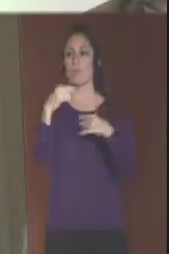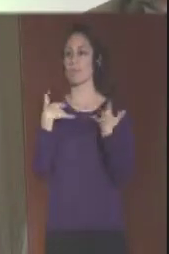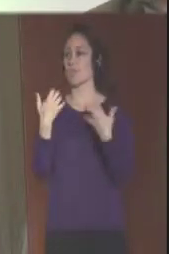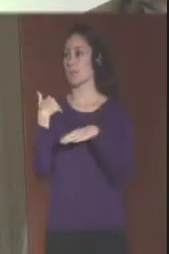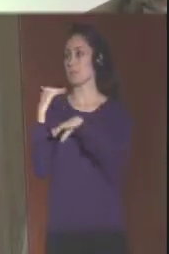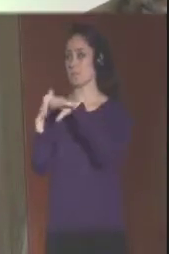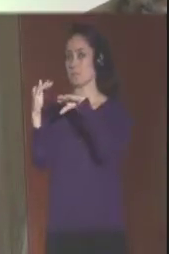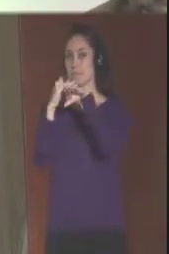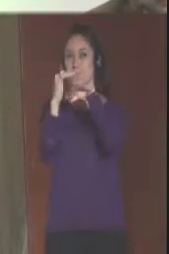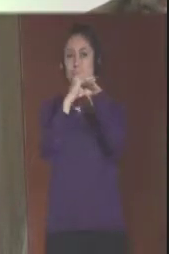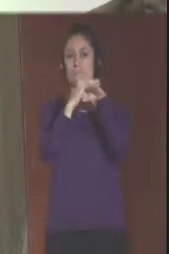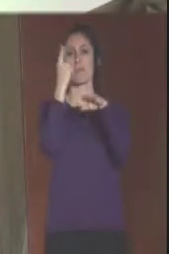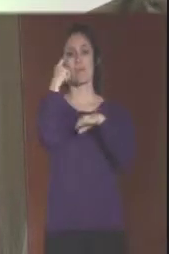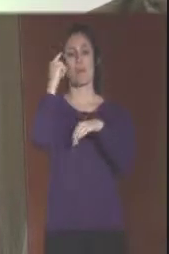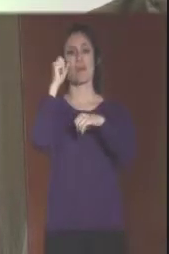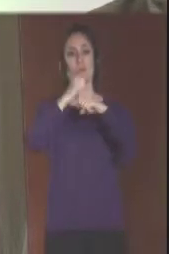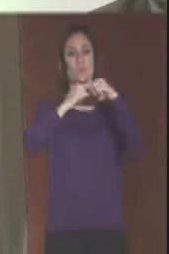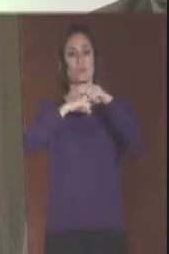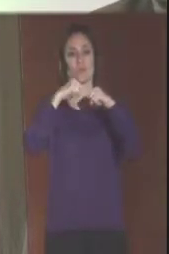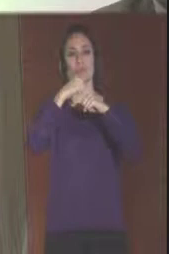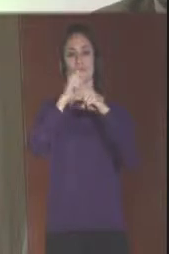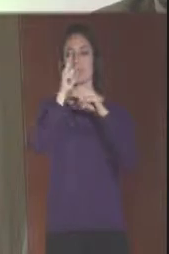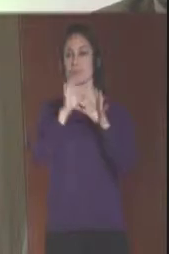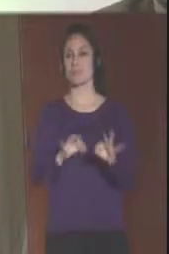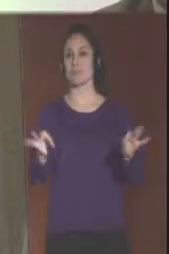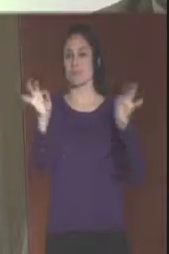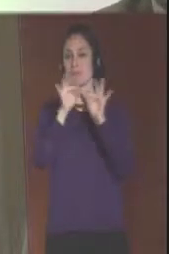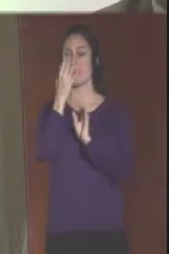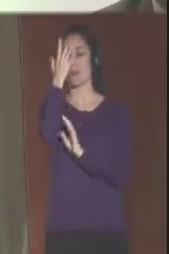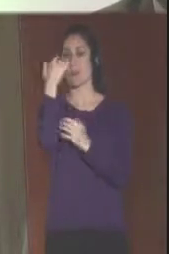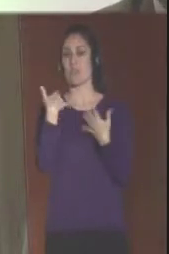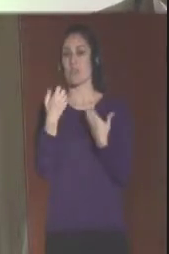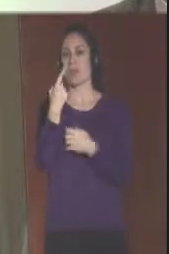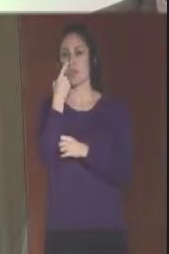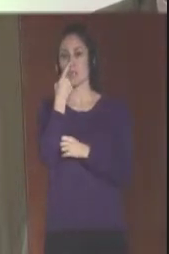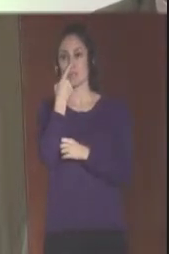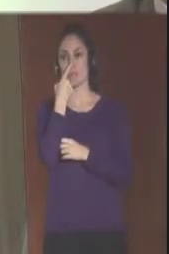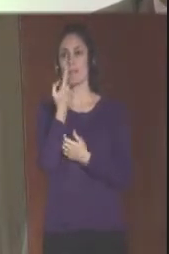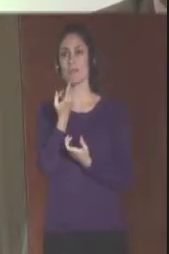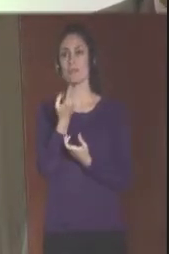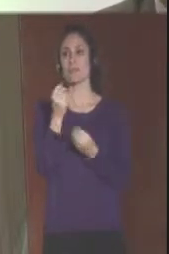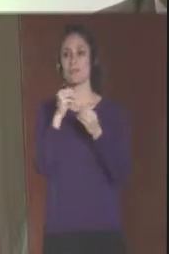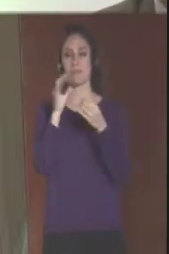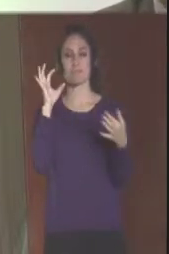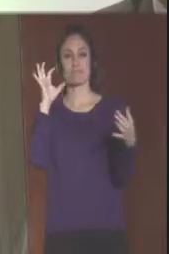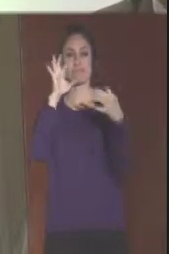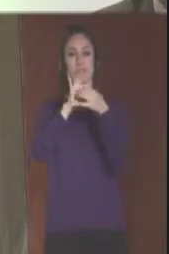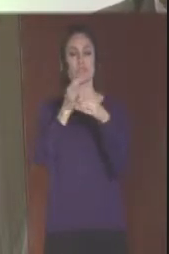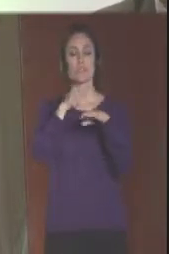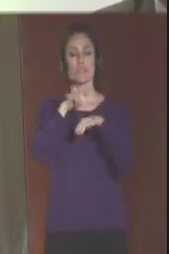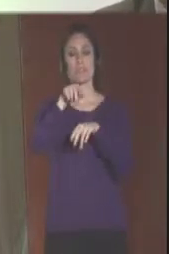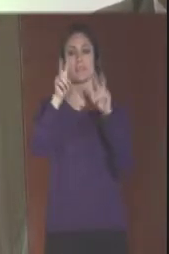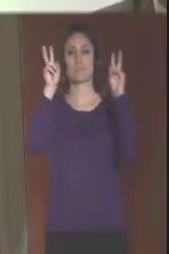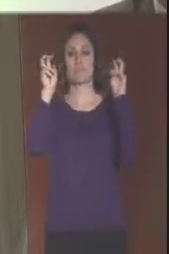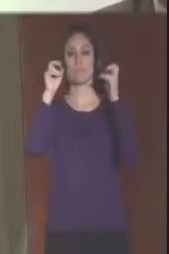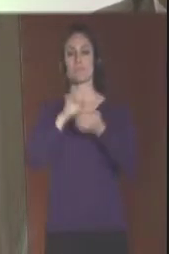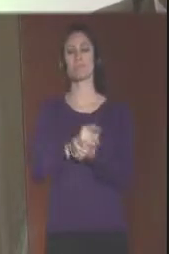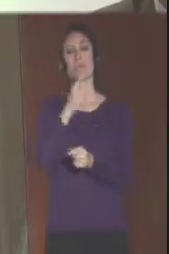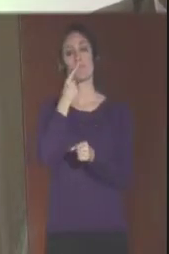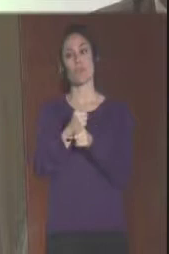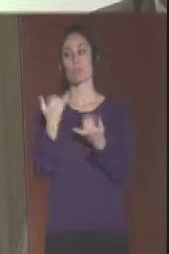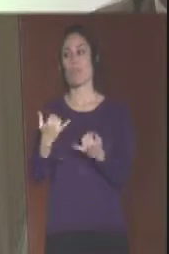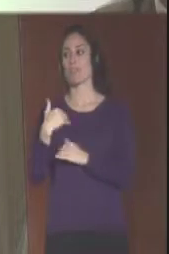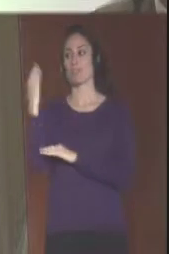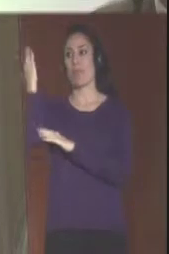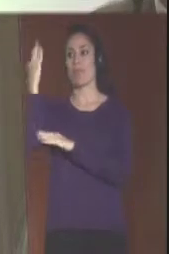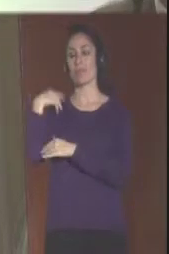a participar en la construcción de eso, precisamente por nuestro interés de generar el mayor consenso posible sobre eso. Para eso los alcaldes nos